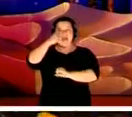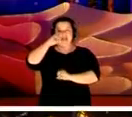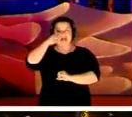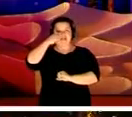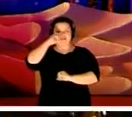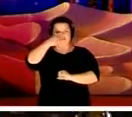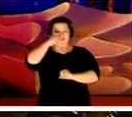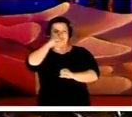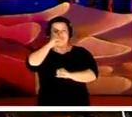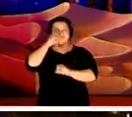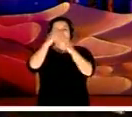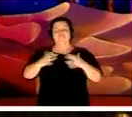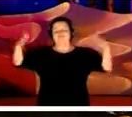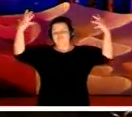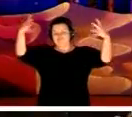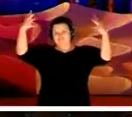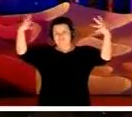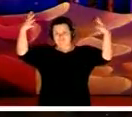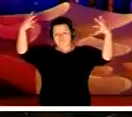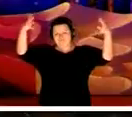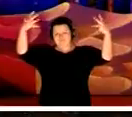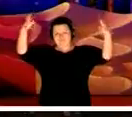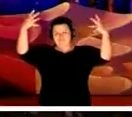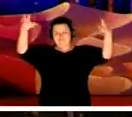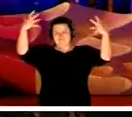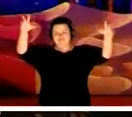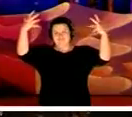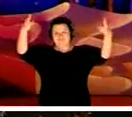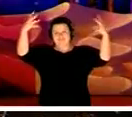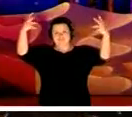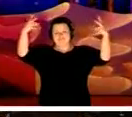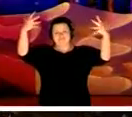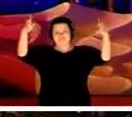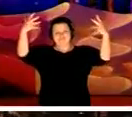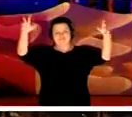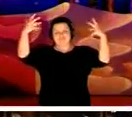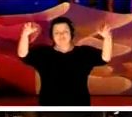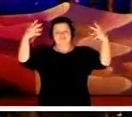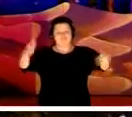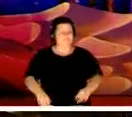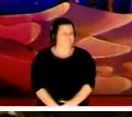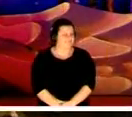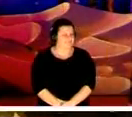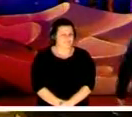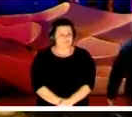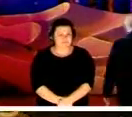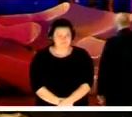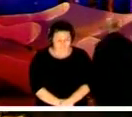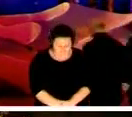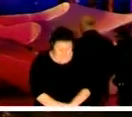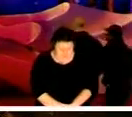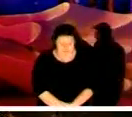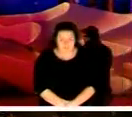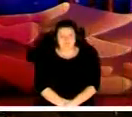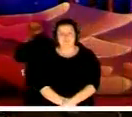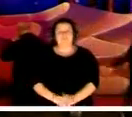Un clásico del carnaval, sin duda alguna, de esta formación. Desde el año 1982 están dando caña en el carnaval y este año vuelven con más